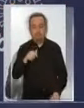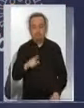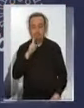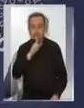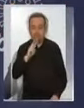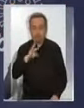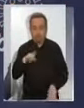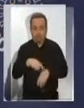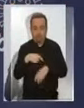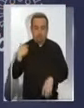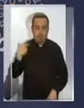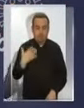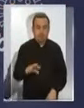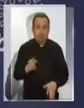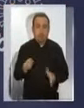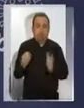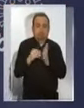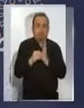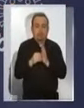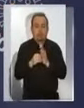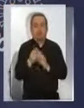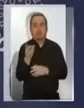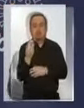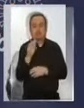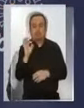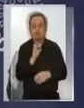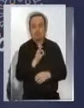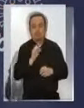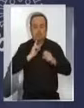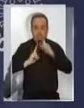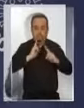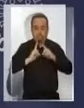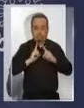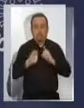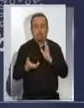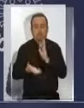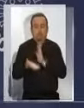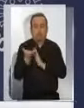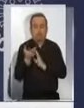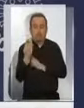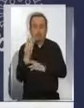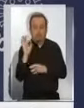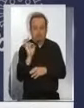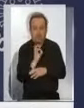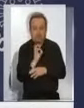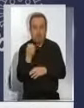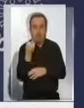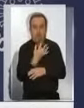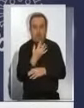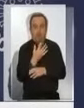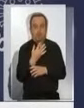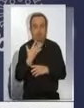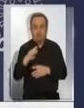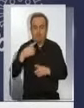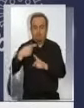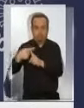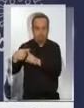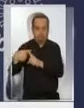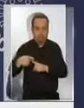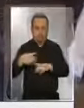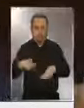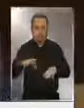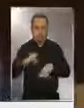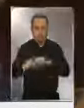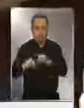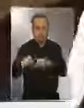24 horas hemos aumentado 13% el número de exámenes y han aumentado 13% el número de casos